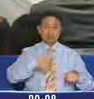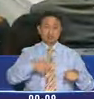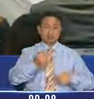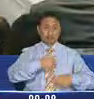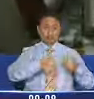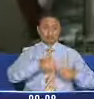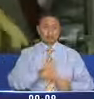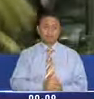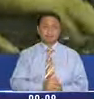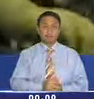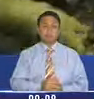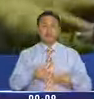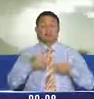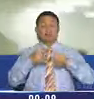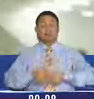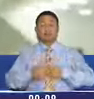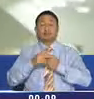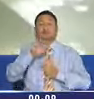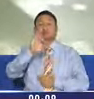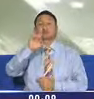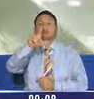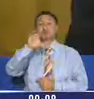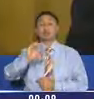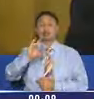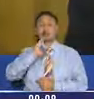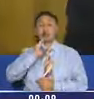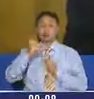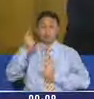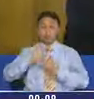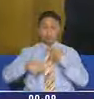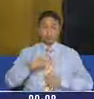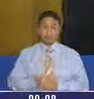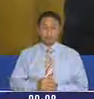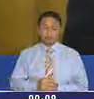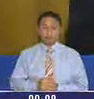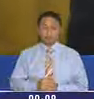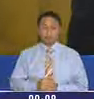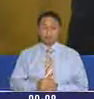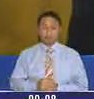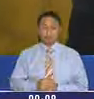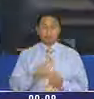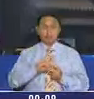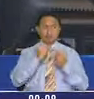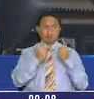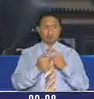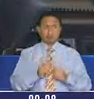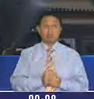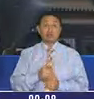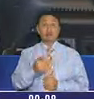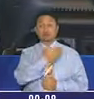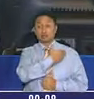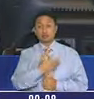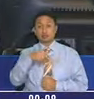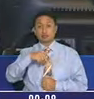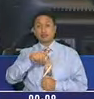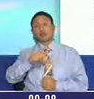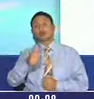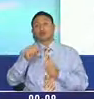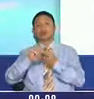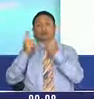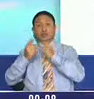y las conversaciones para un tratado de libre comercio con Estados Unidos. Pero no se trató del único cambio. El primer mandatario designó